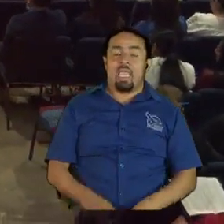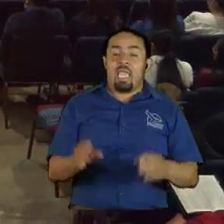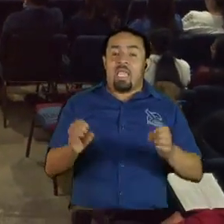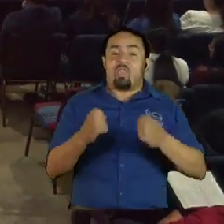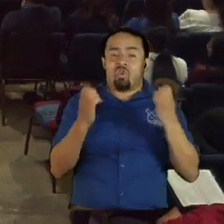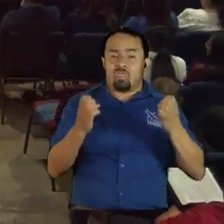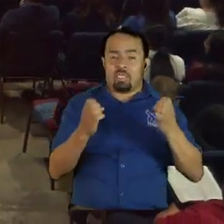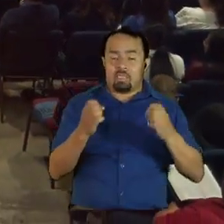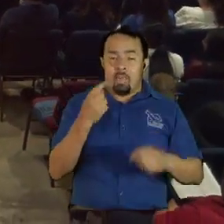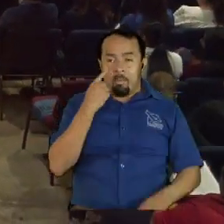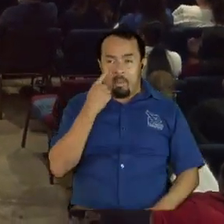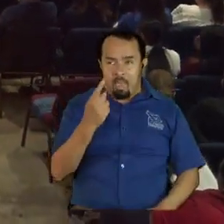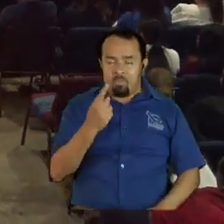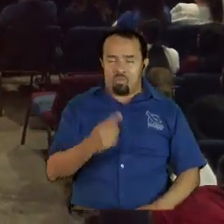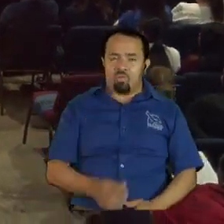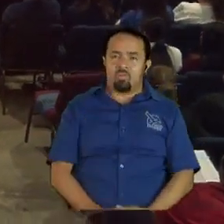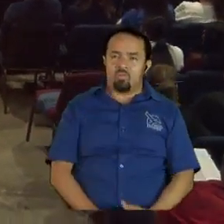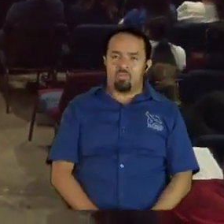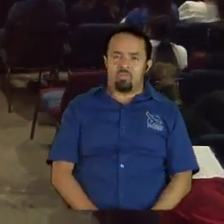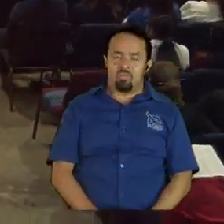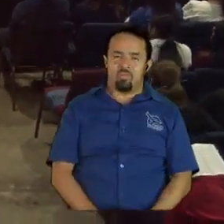Entonces, miremoslo pues.